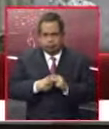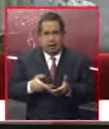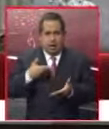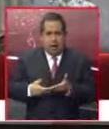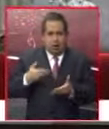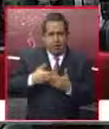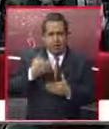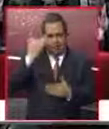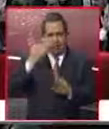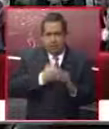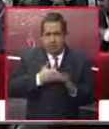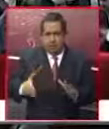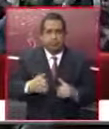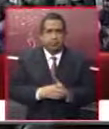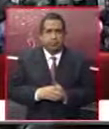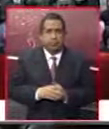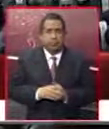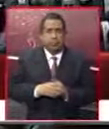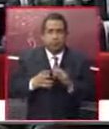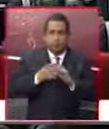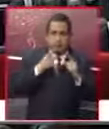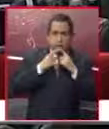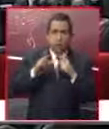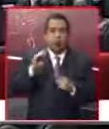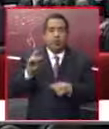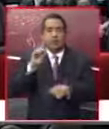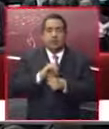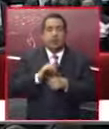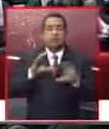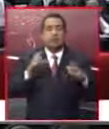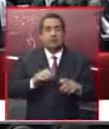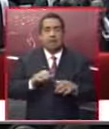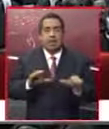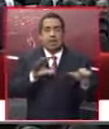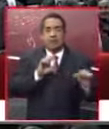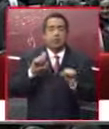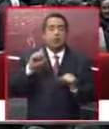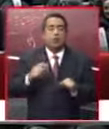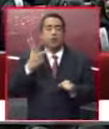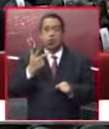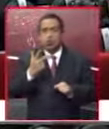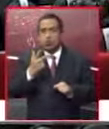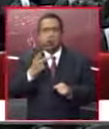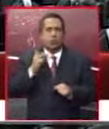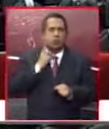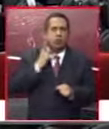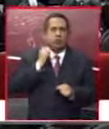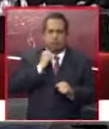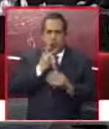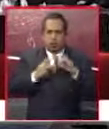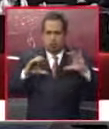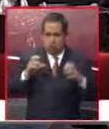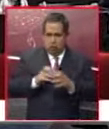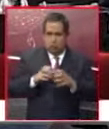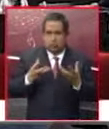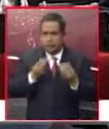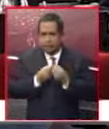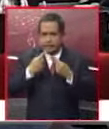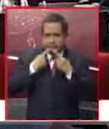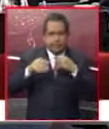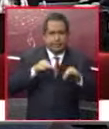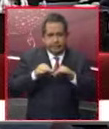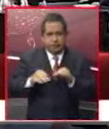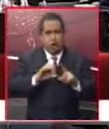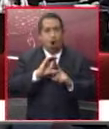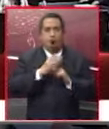periodo ordinario. Son 90 días en los que los 628 legisladores de ambas cámaras del Congreso de la Unión realizarán reuniones